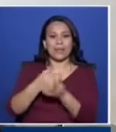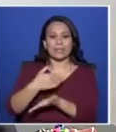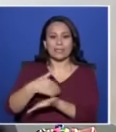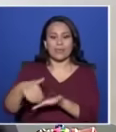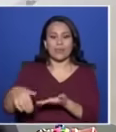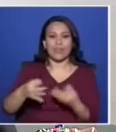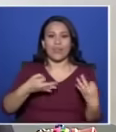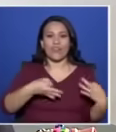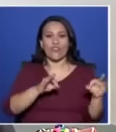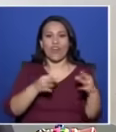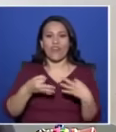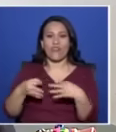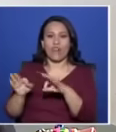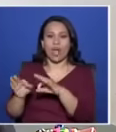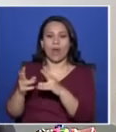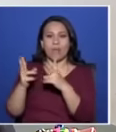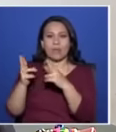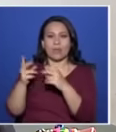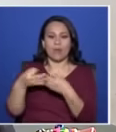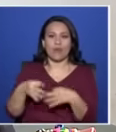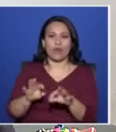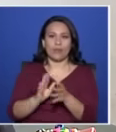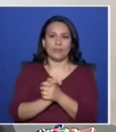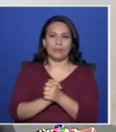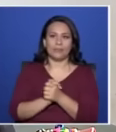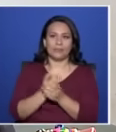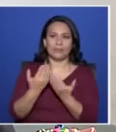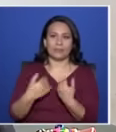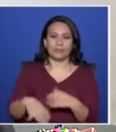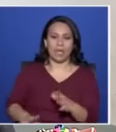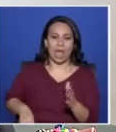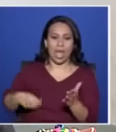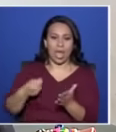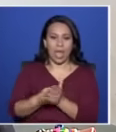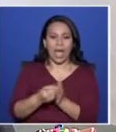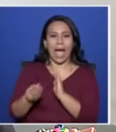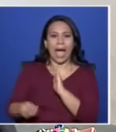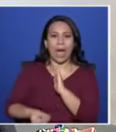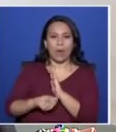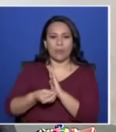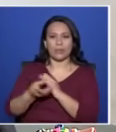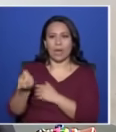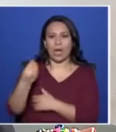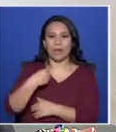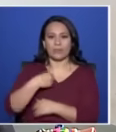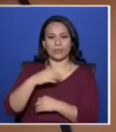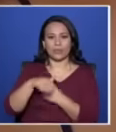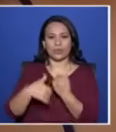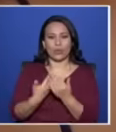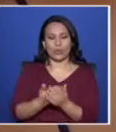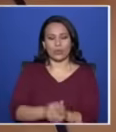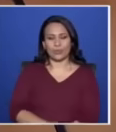febrero, será bajo la misma modalidad o con recursos adicionales según lo determinen los